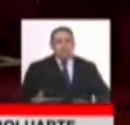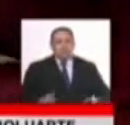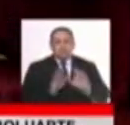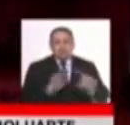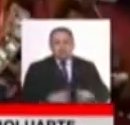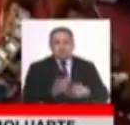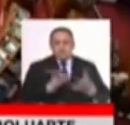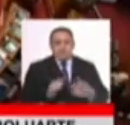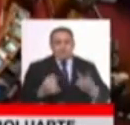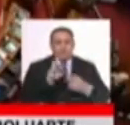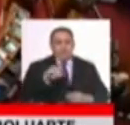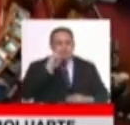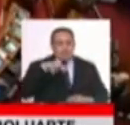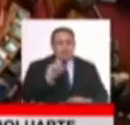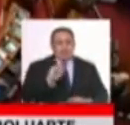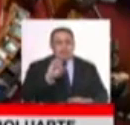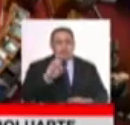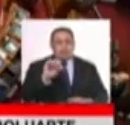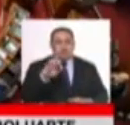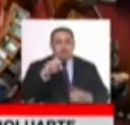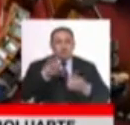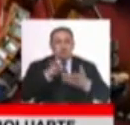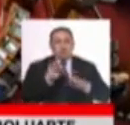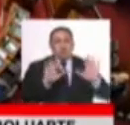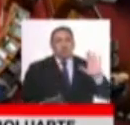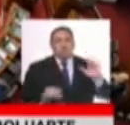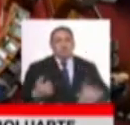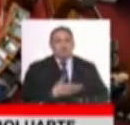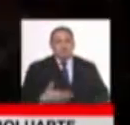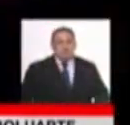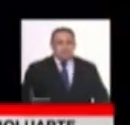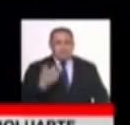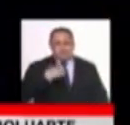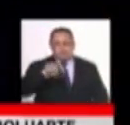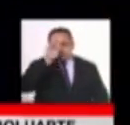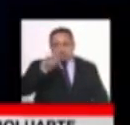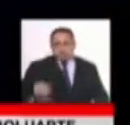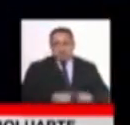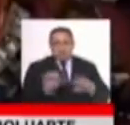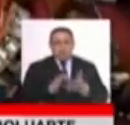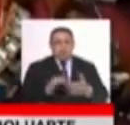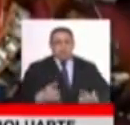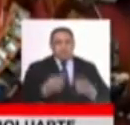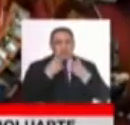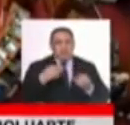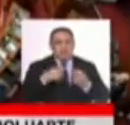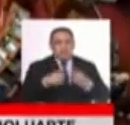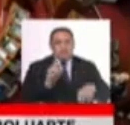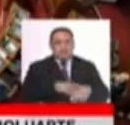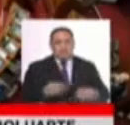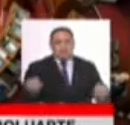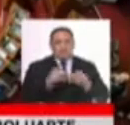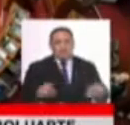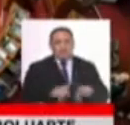Sagasti, a Merino, que le fue muy mal, ¿no? Y después a Francisco Sagasti, que vino un poco para enmendar la plana. Dina Boluarte